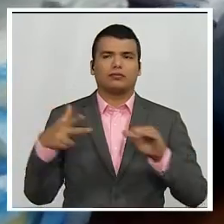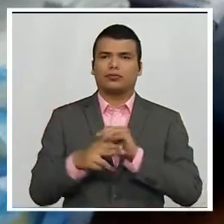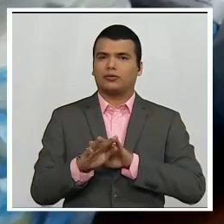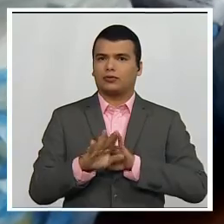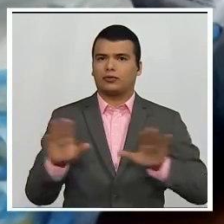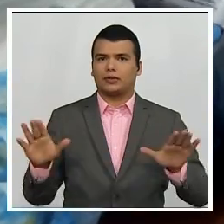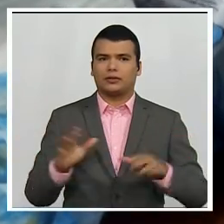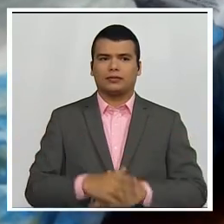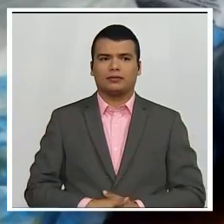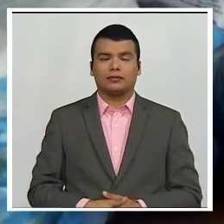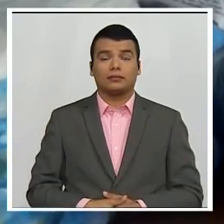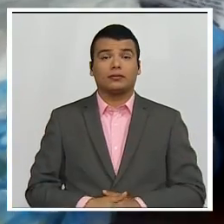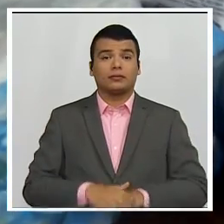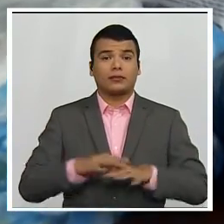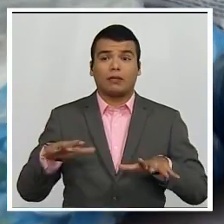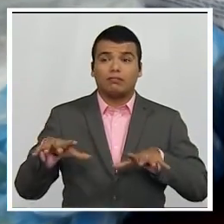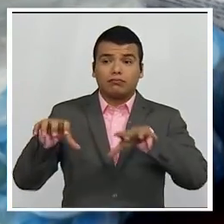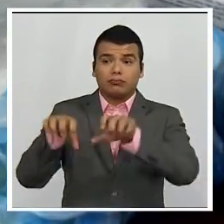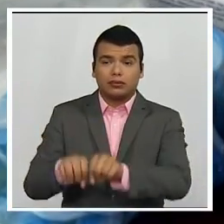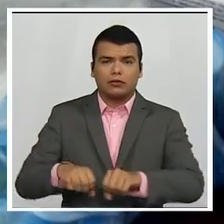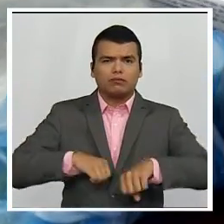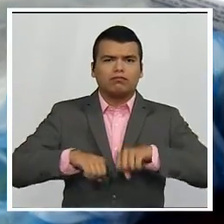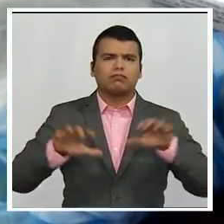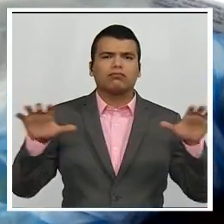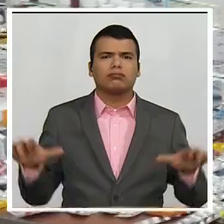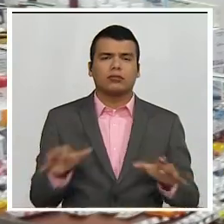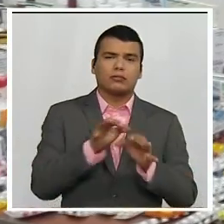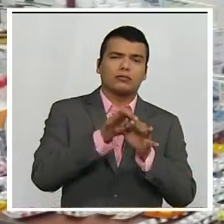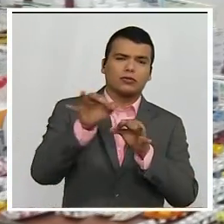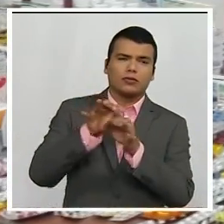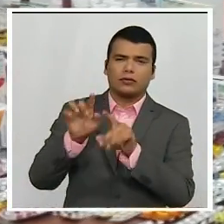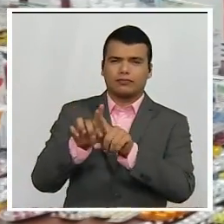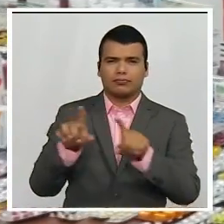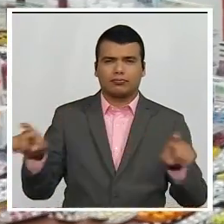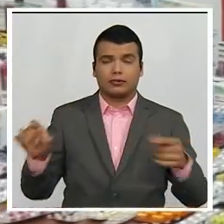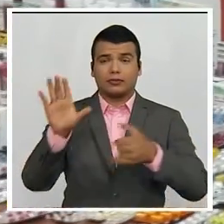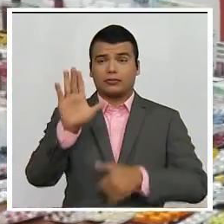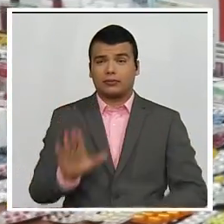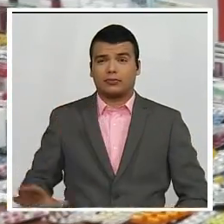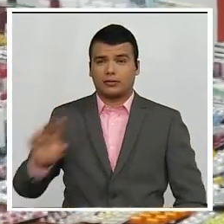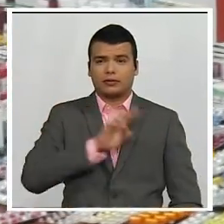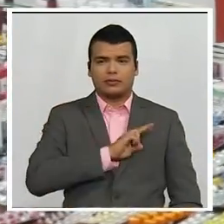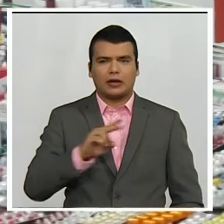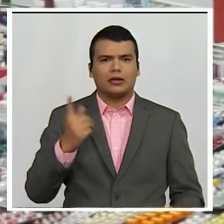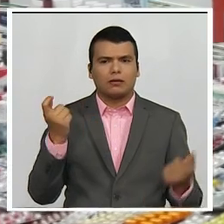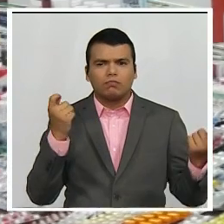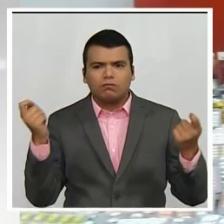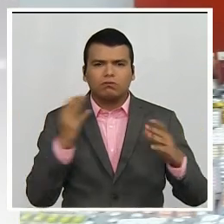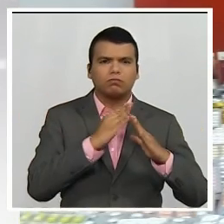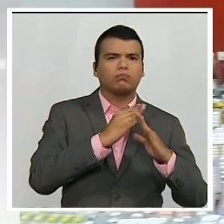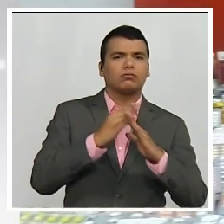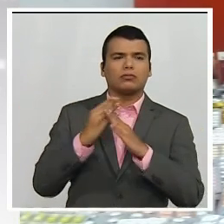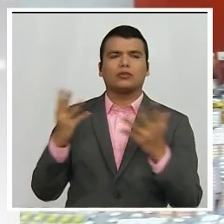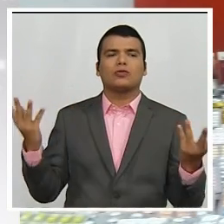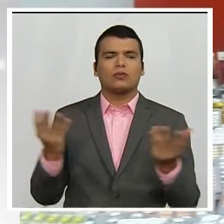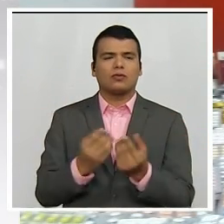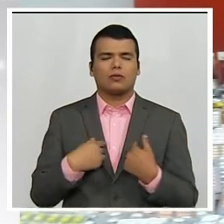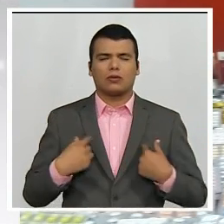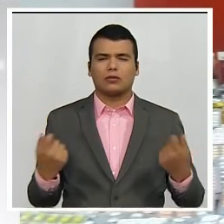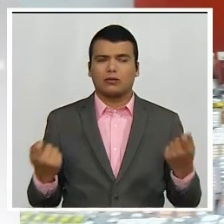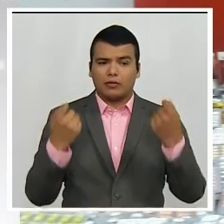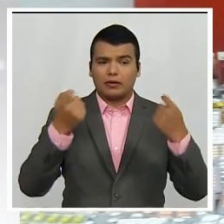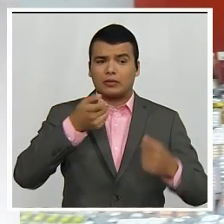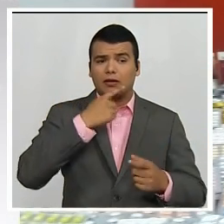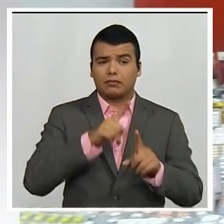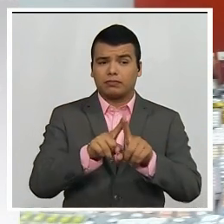con este decomiso que hace parte de operativos en varios municipios del valle las autoridades estarían combatiendo a una red dedicada al comercio ilícito